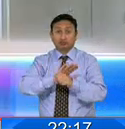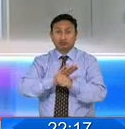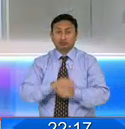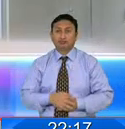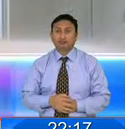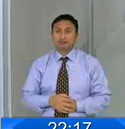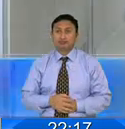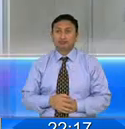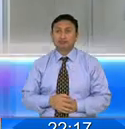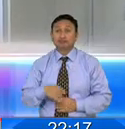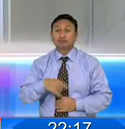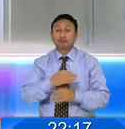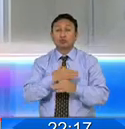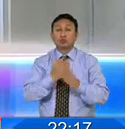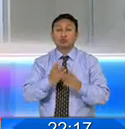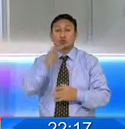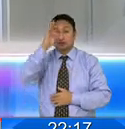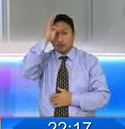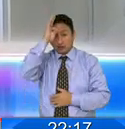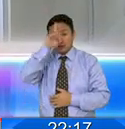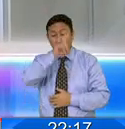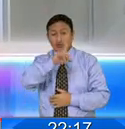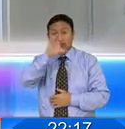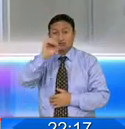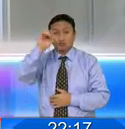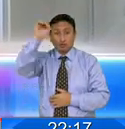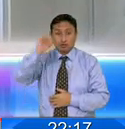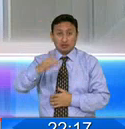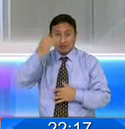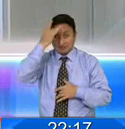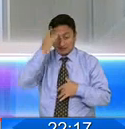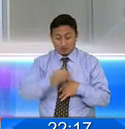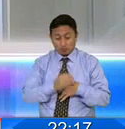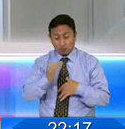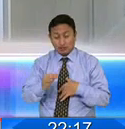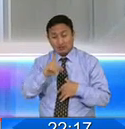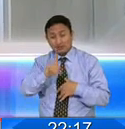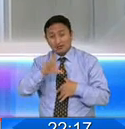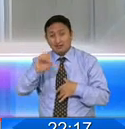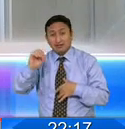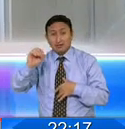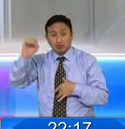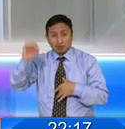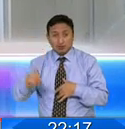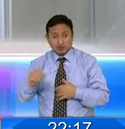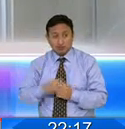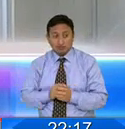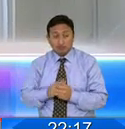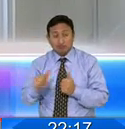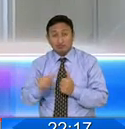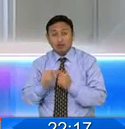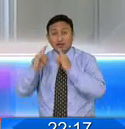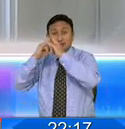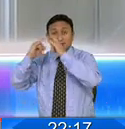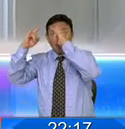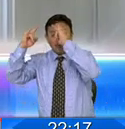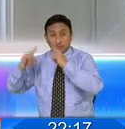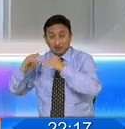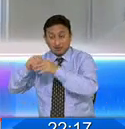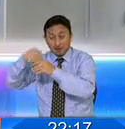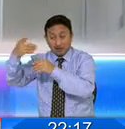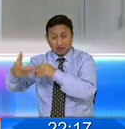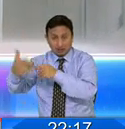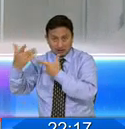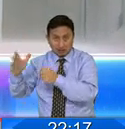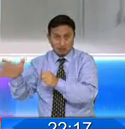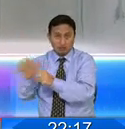El funcionamiento hospitalario se encuentra al 100%, el tema COVID se encuentra al 100%, y las zonas anexas, como carpas hospitalarias, se encuentran